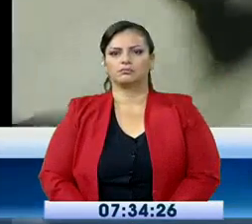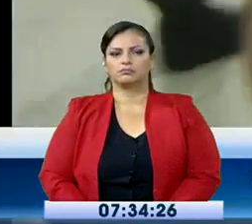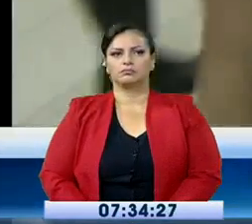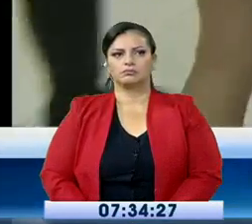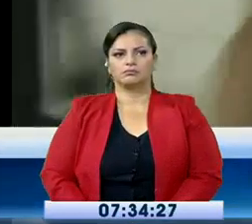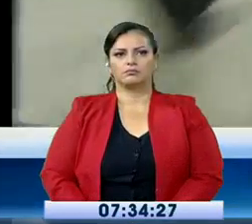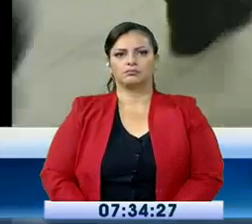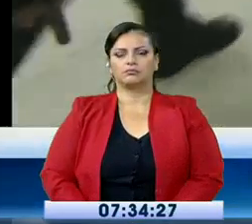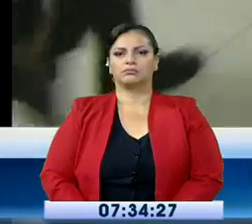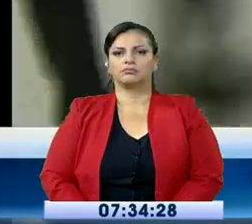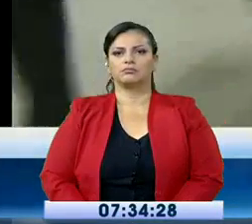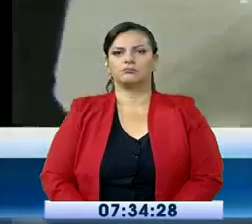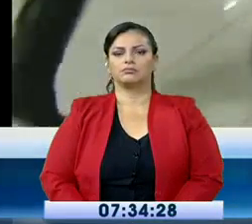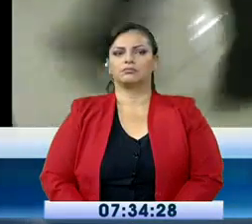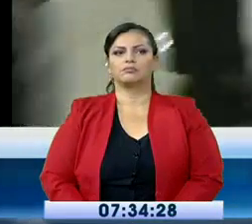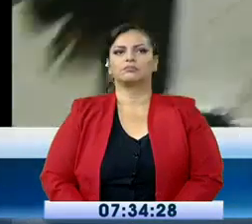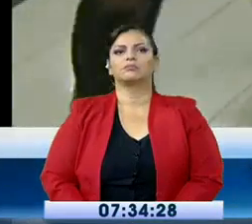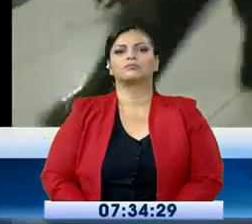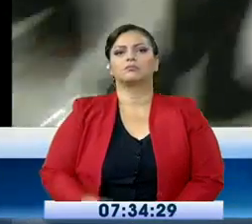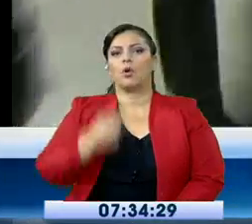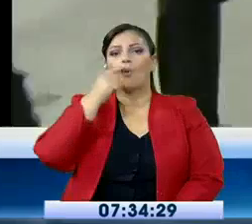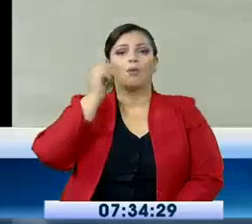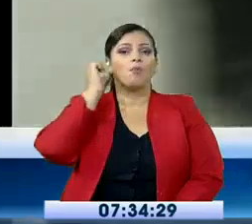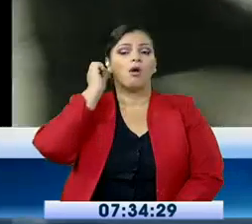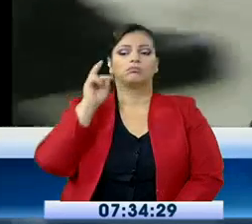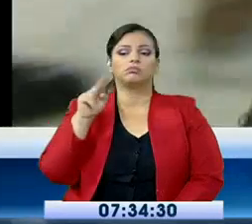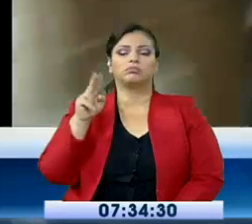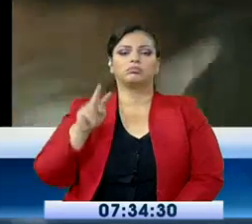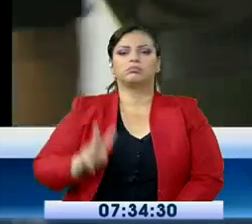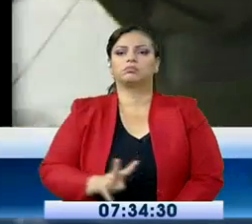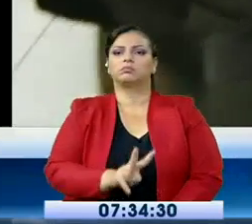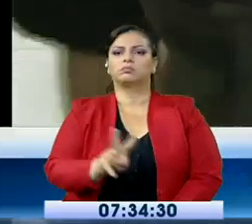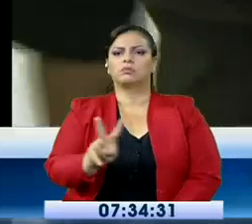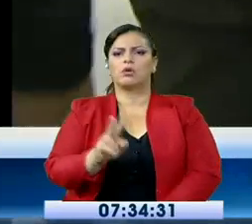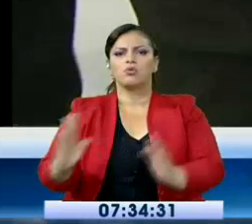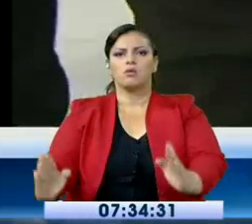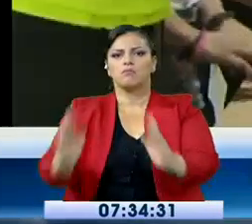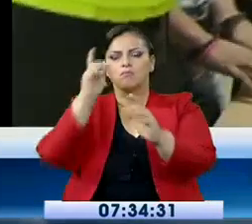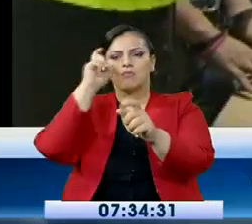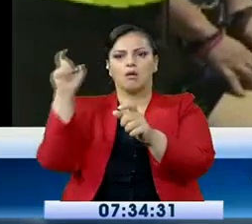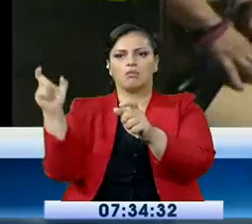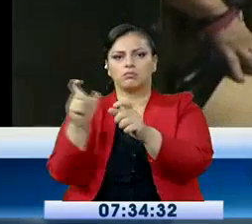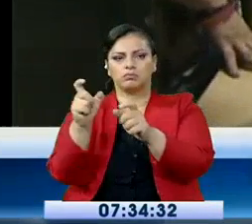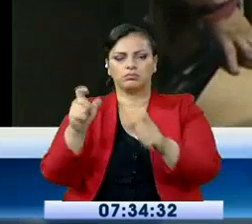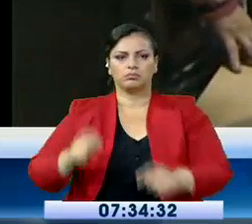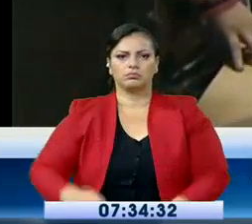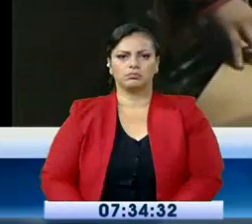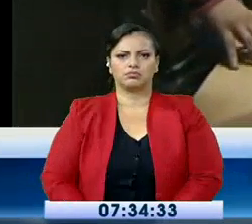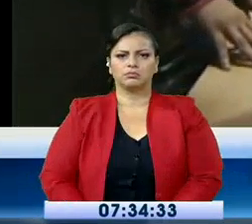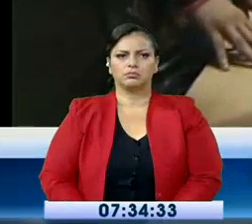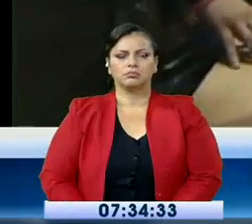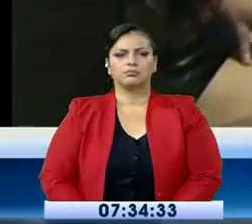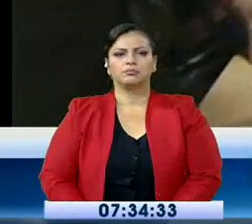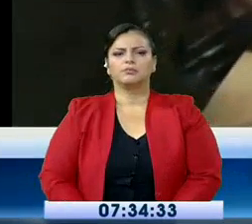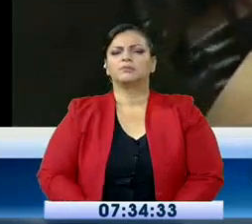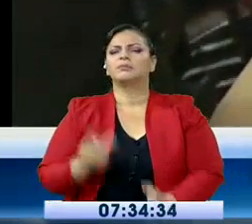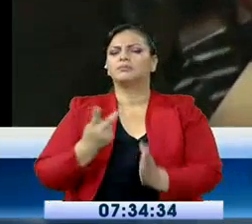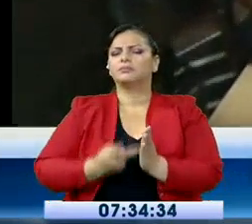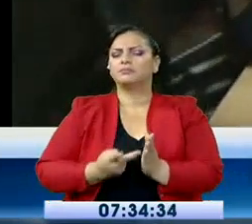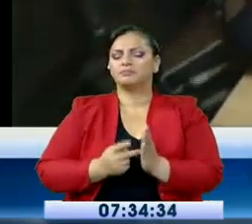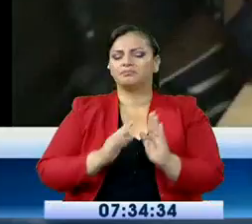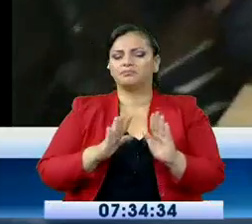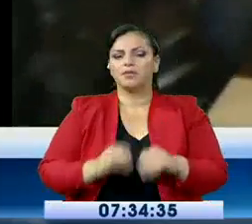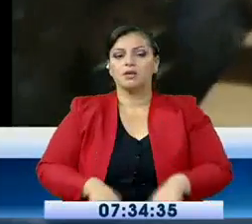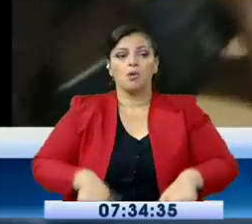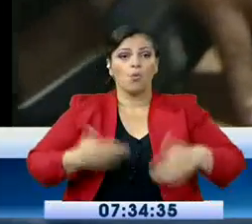Una pareja llegaba hasta Fiscalía debido a un fuerte impasse que se generó con una tercera persona en el sector céntrico de Guayaquil.